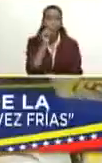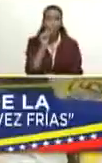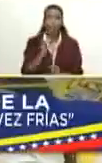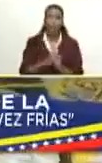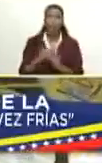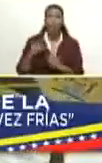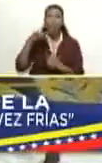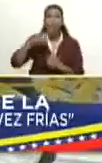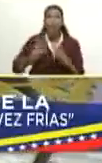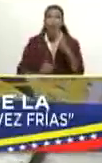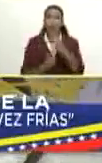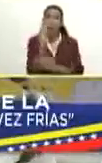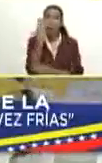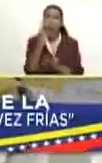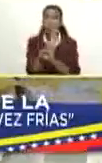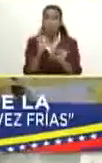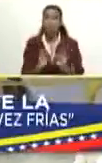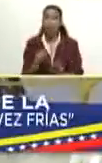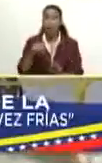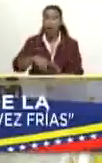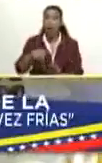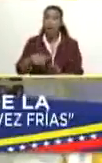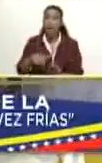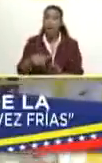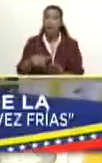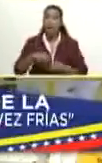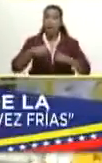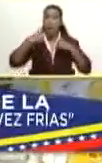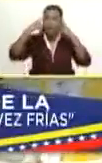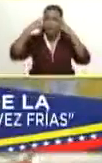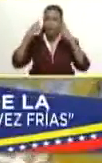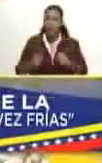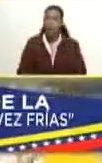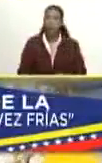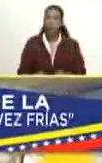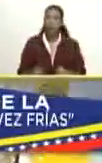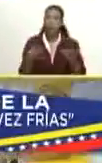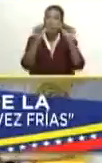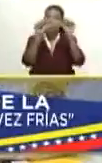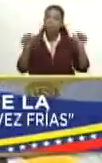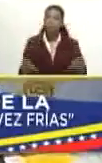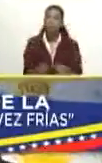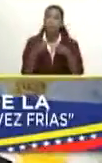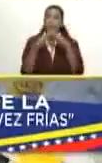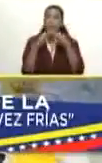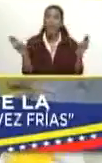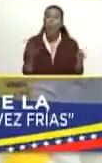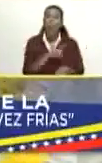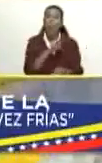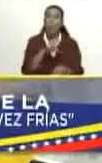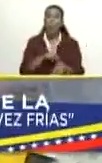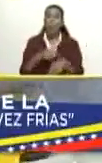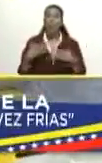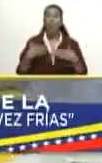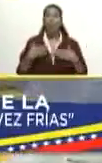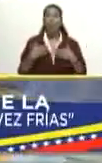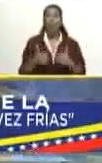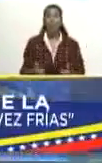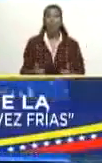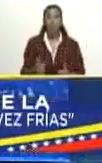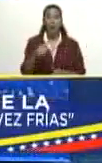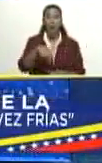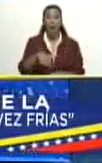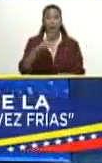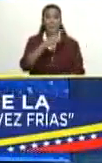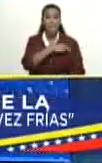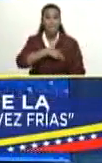la necesidad de construir y fortalecer el Sistema Público Nacional de Salud. La